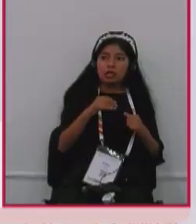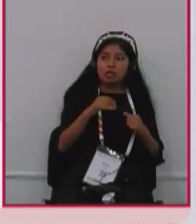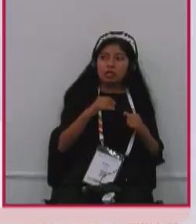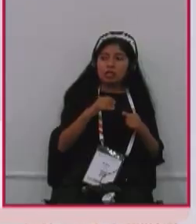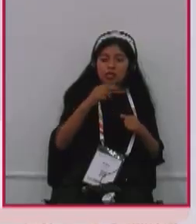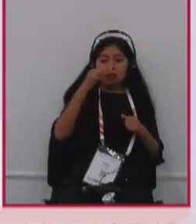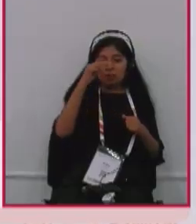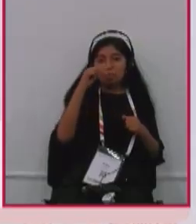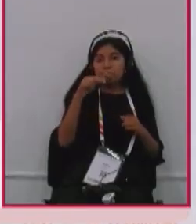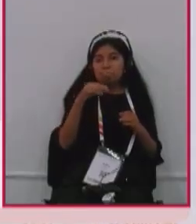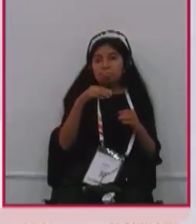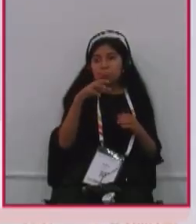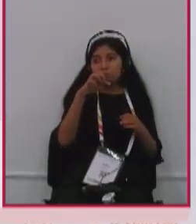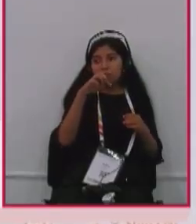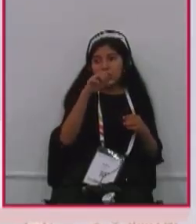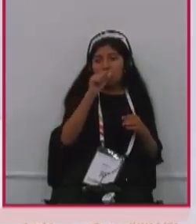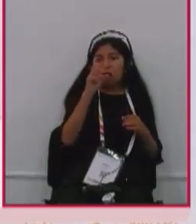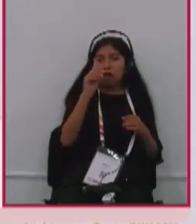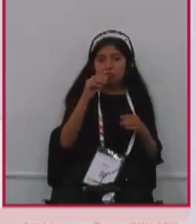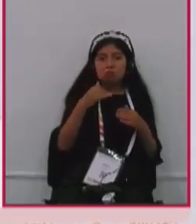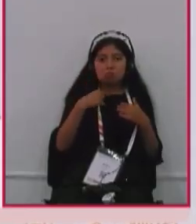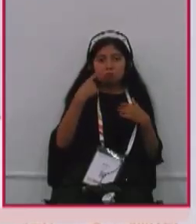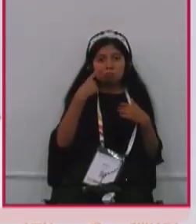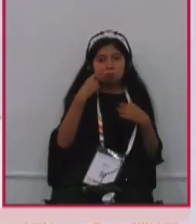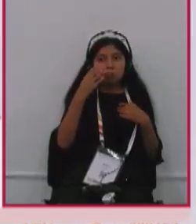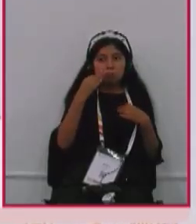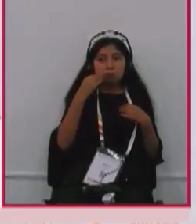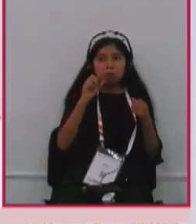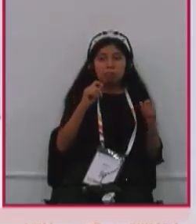todos los pads, ¿no? Qué bueno. Sí.